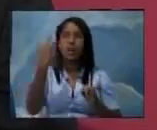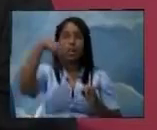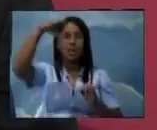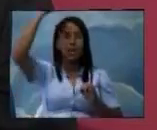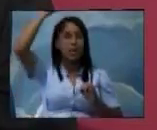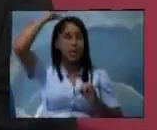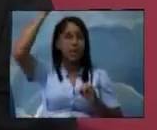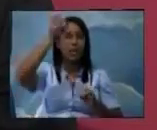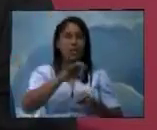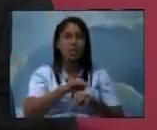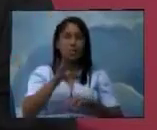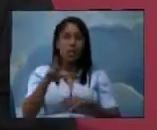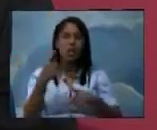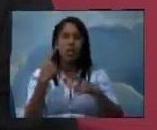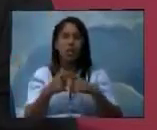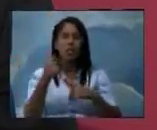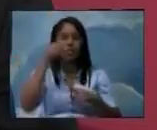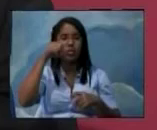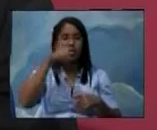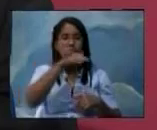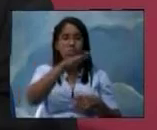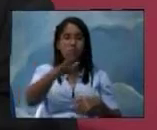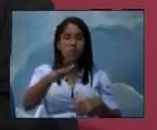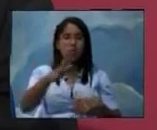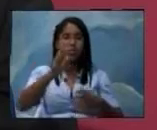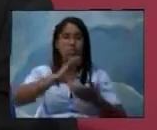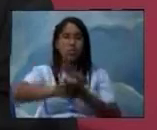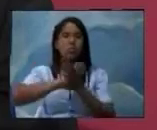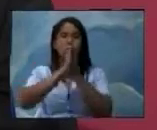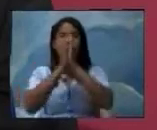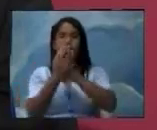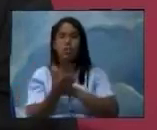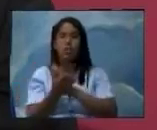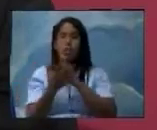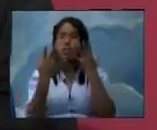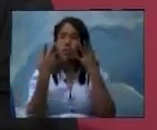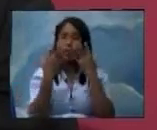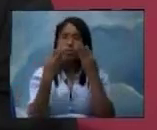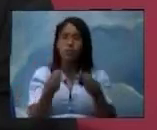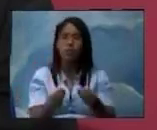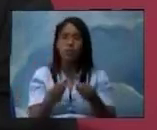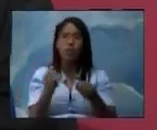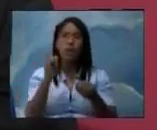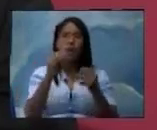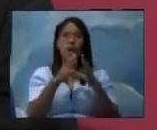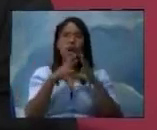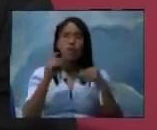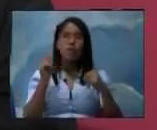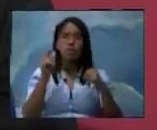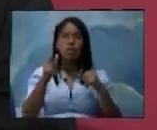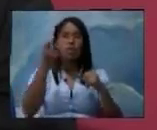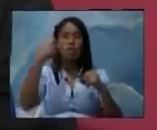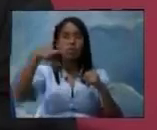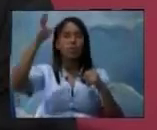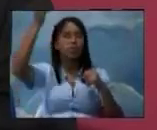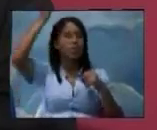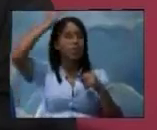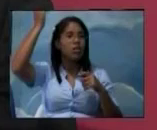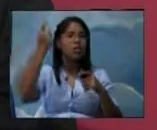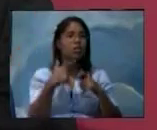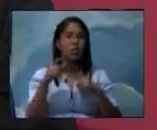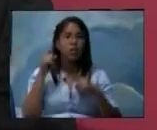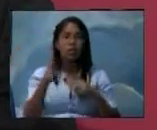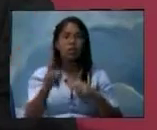reino dejado a otro pueblo. Desmenuzará y consumirá a todos estos reinos, pero